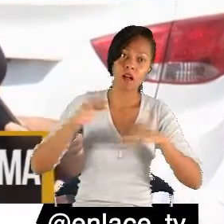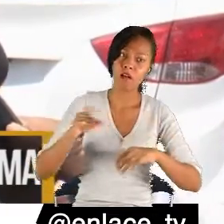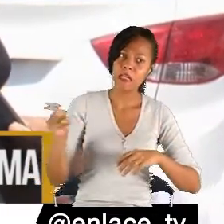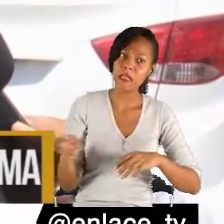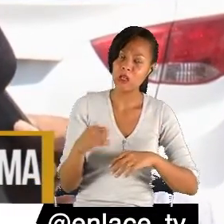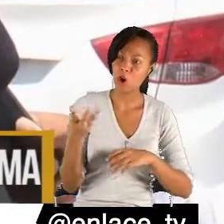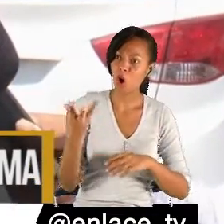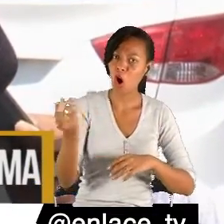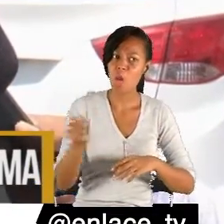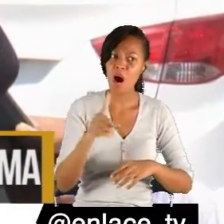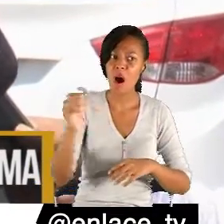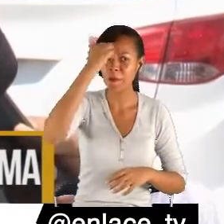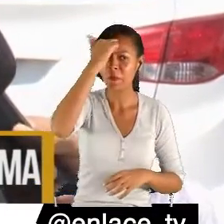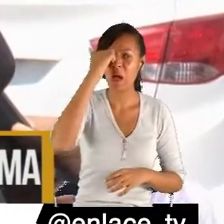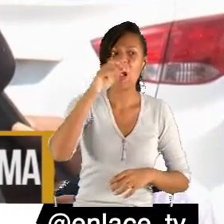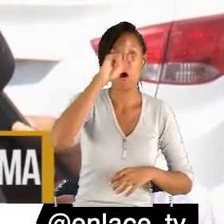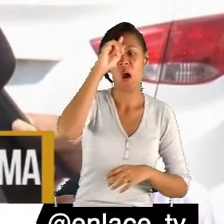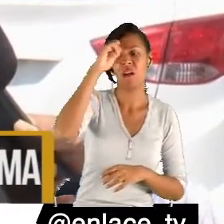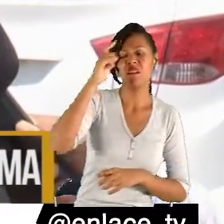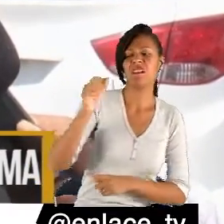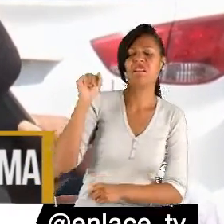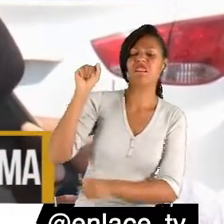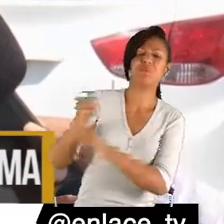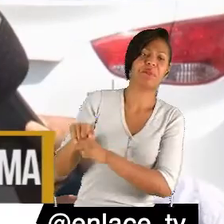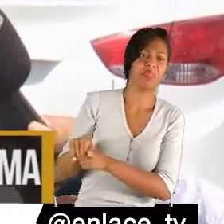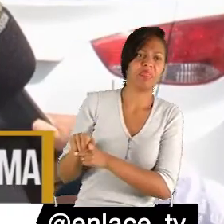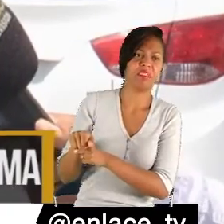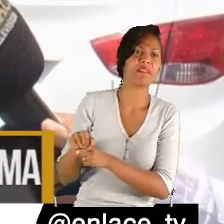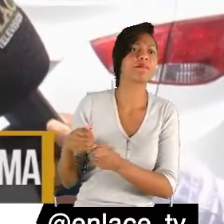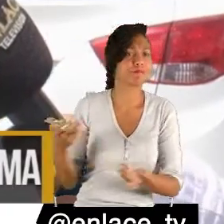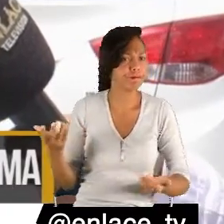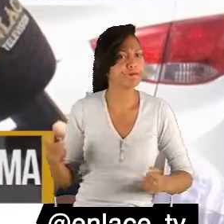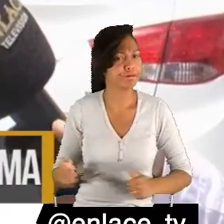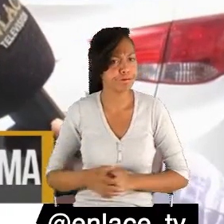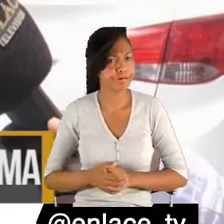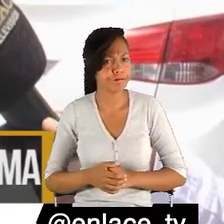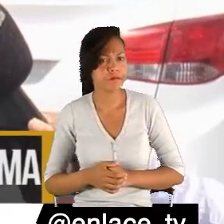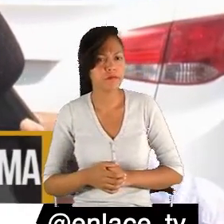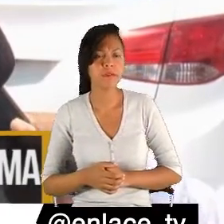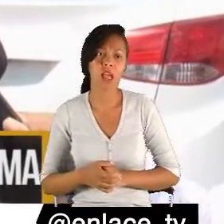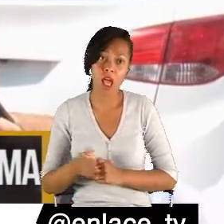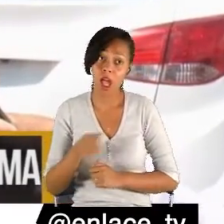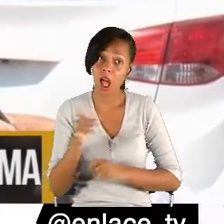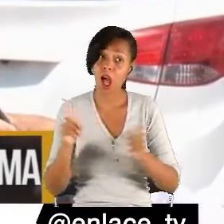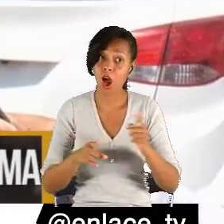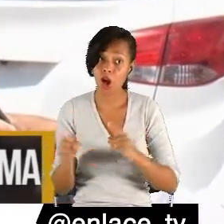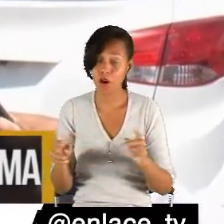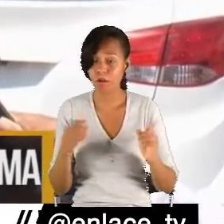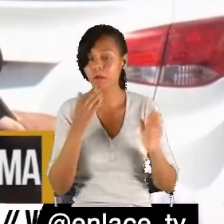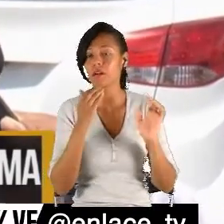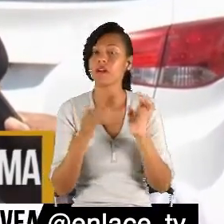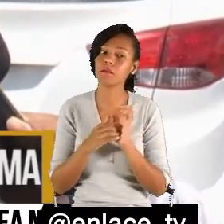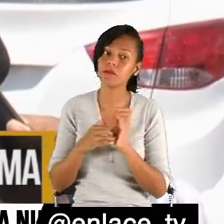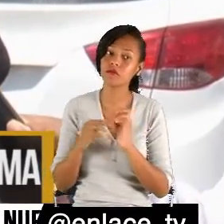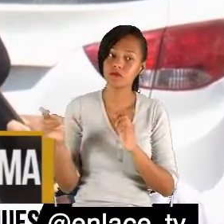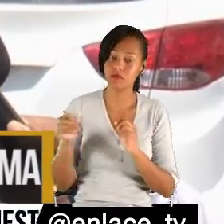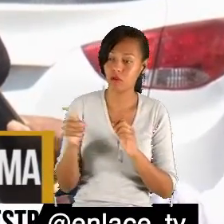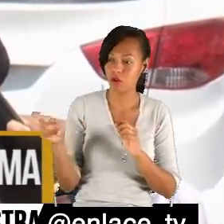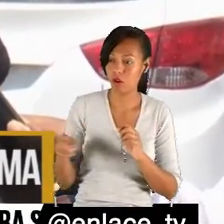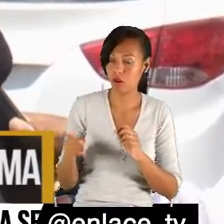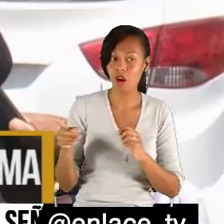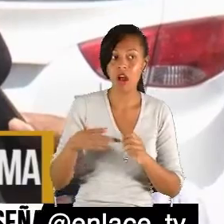desamparado por parte del gobierno nacional mientras que le está aplicando las grandes partidas hacia la